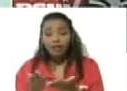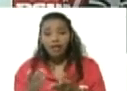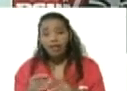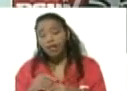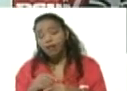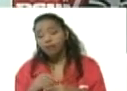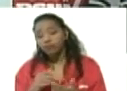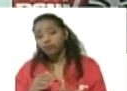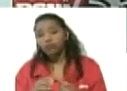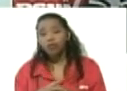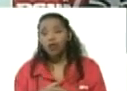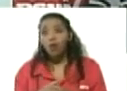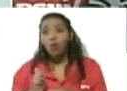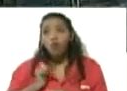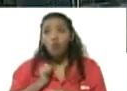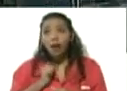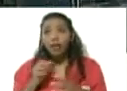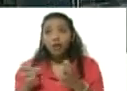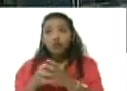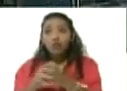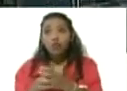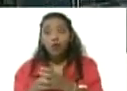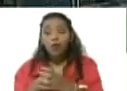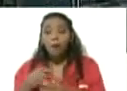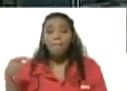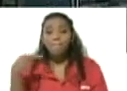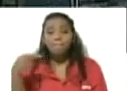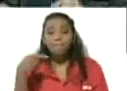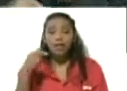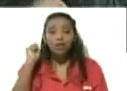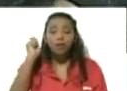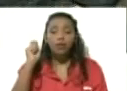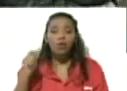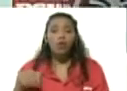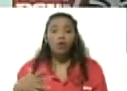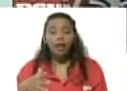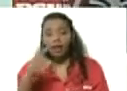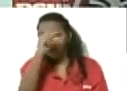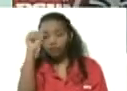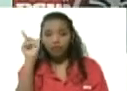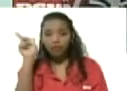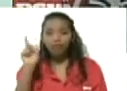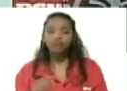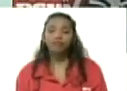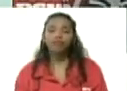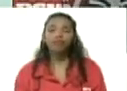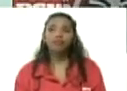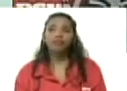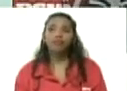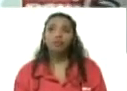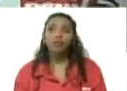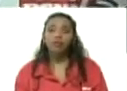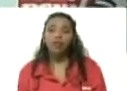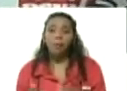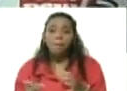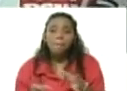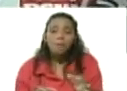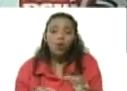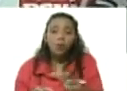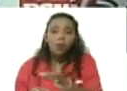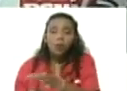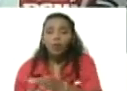Cualquier partido, usted agarra cualquier partido, tiene menos diputados que el Partido Socialista Unido de Venezuela. Como organización